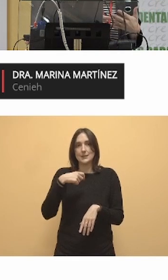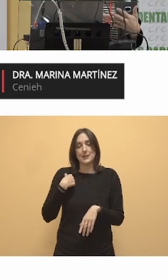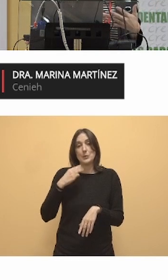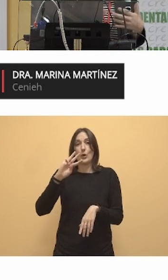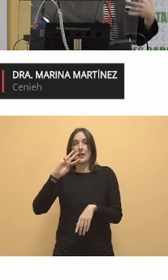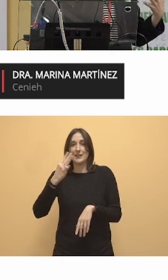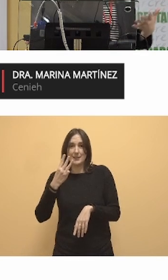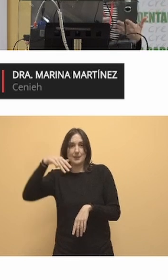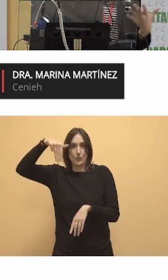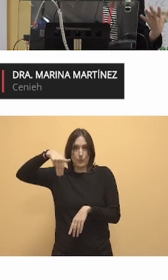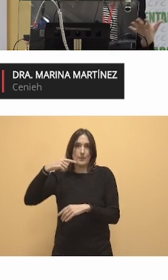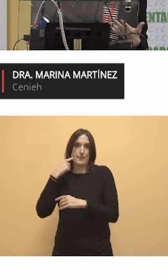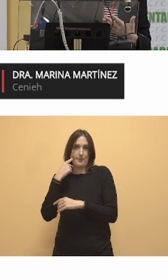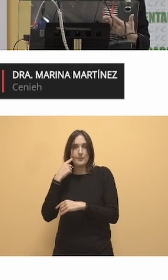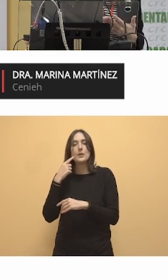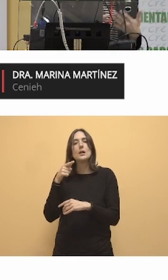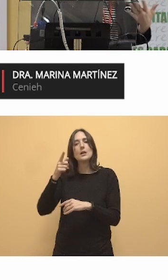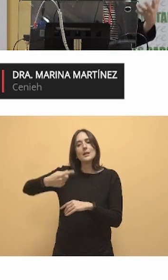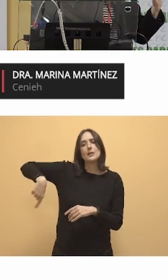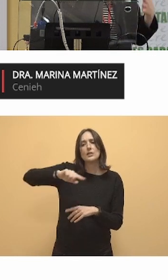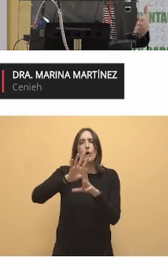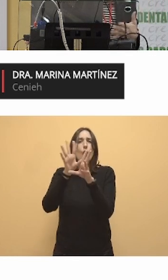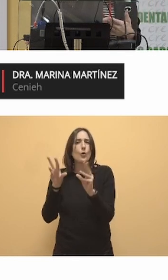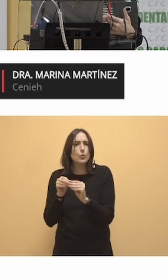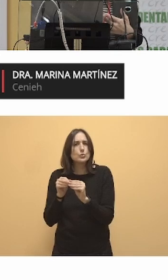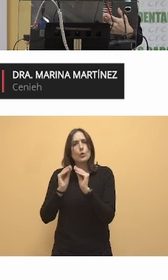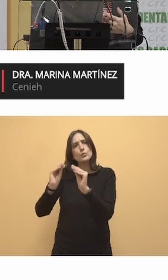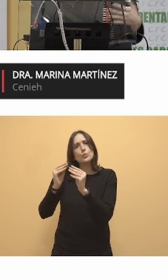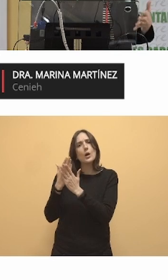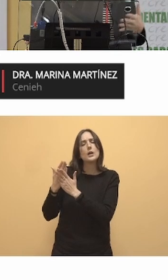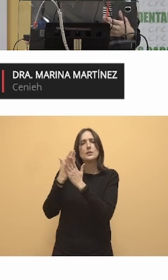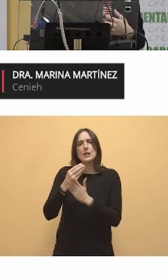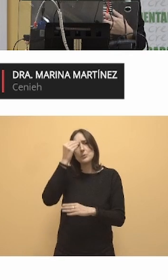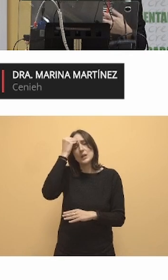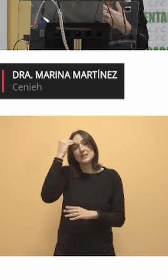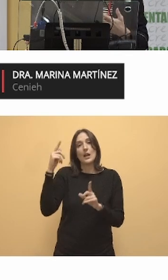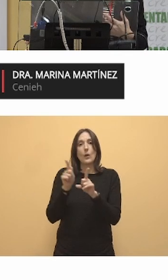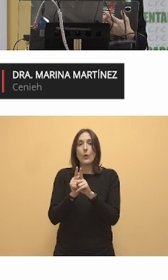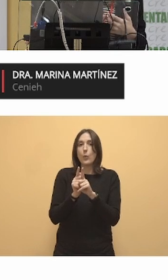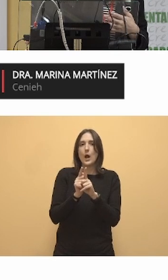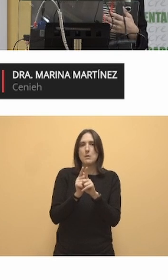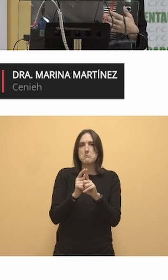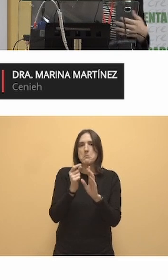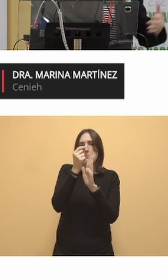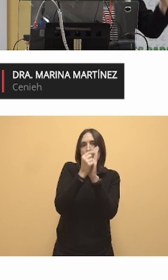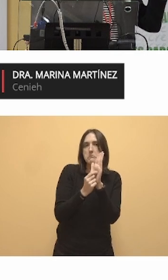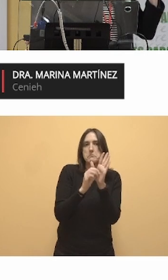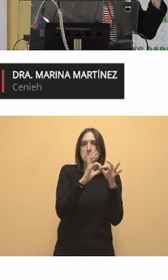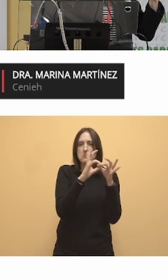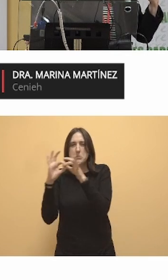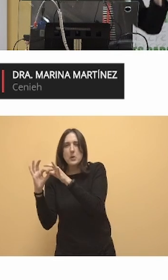ellos pues llegaron a la conclusión de que probablemente este patrón de agenesia dental se deba